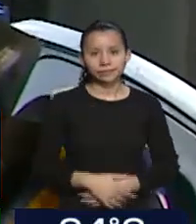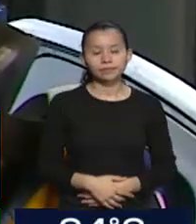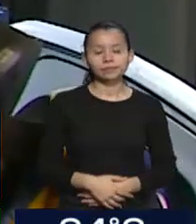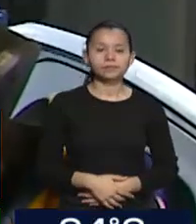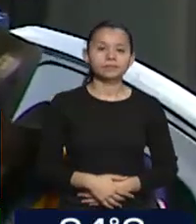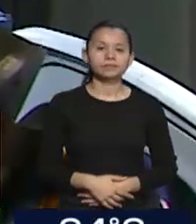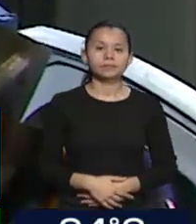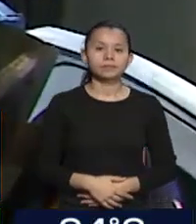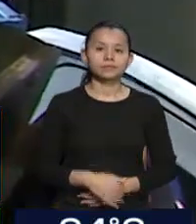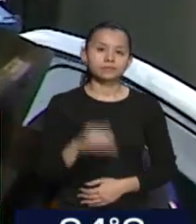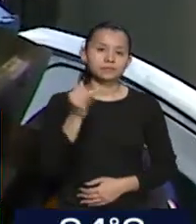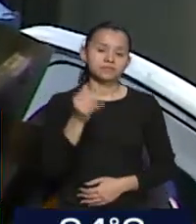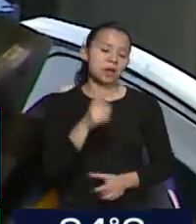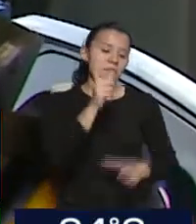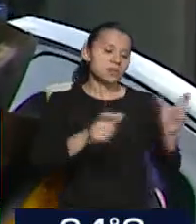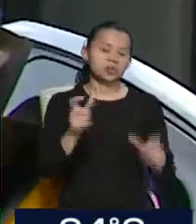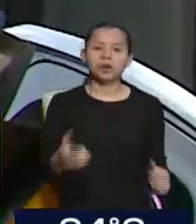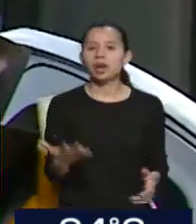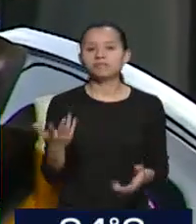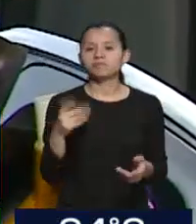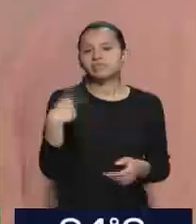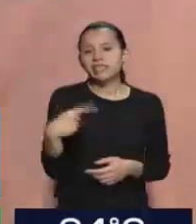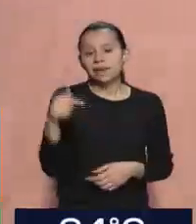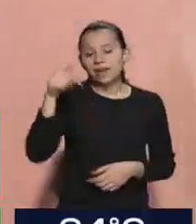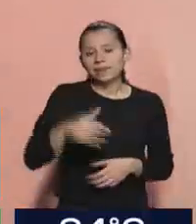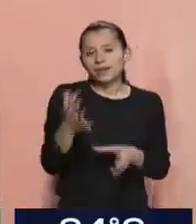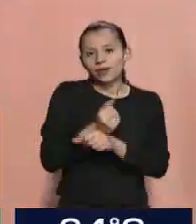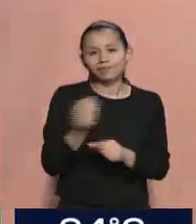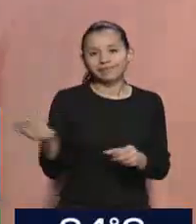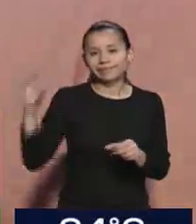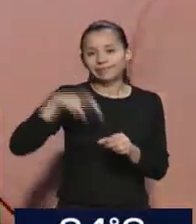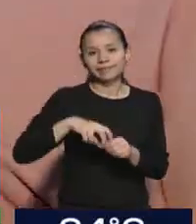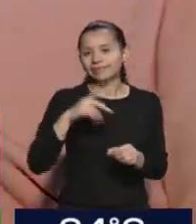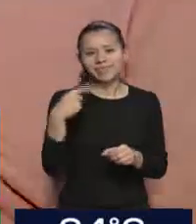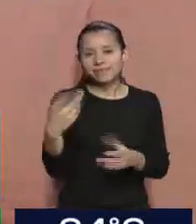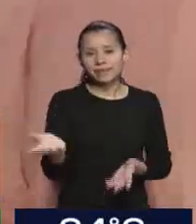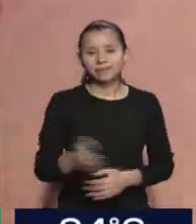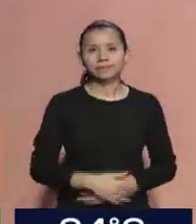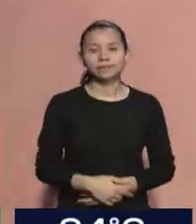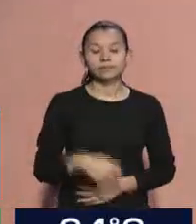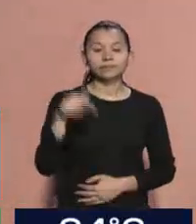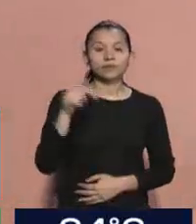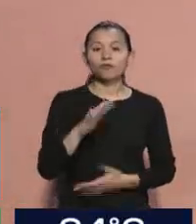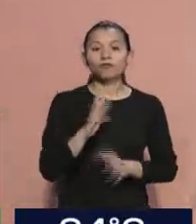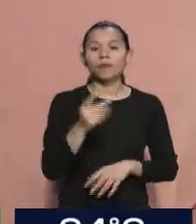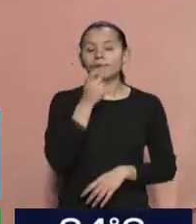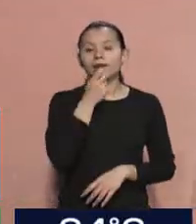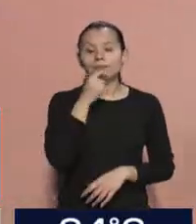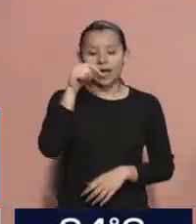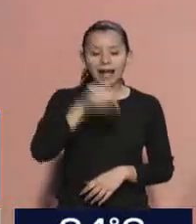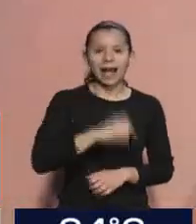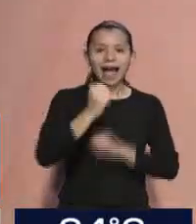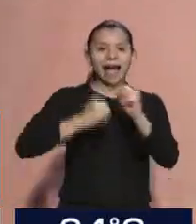no, por lo menos viajó siempre la misma gente. Acá viaja siempre la misma gente. Con este aumento, un pasaje a Beltrán aumentó de 110